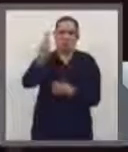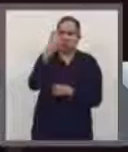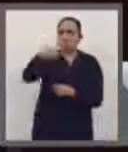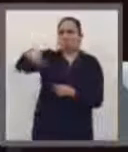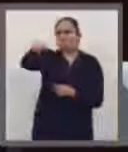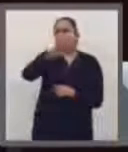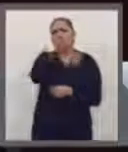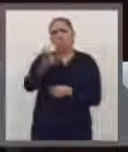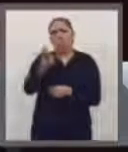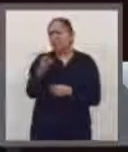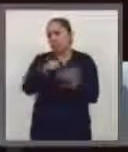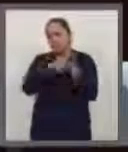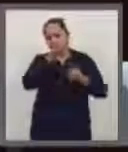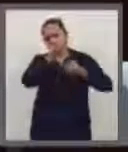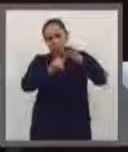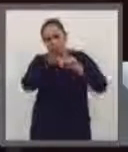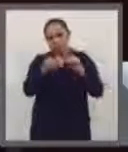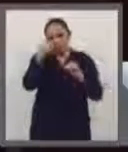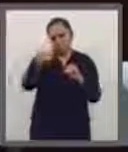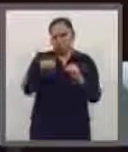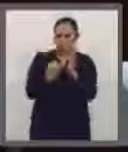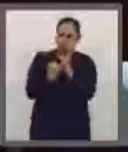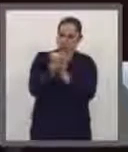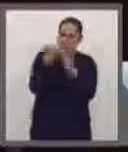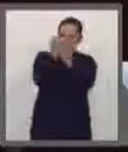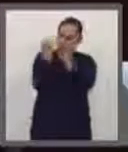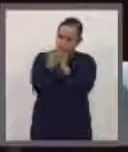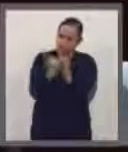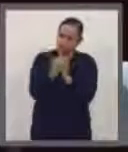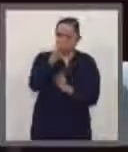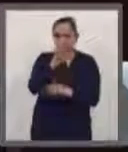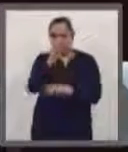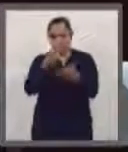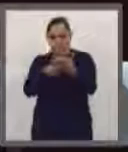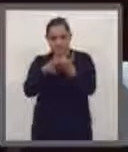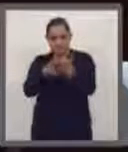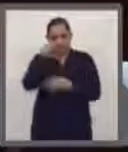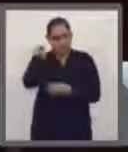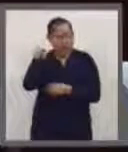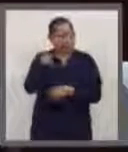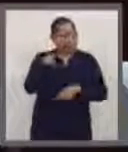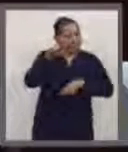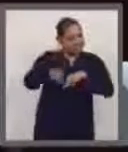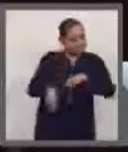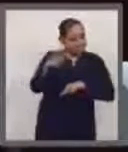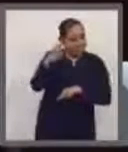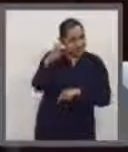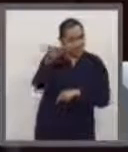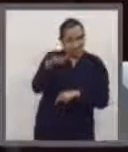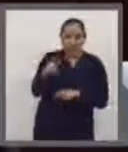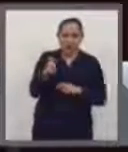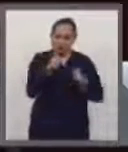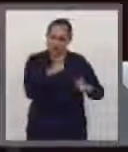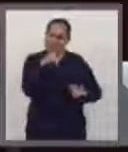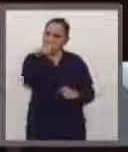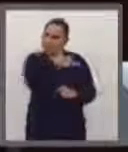revalidación de estudios, a fin de resguardar las facultades exclusivas que corresponden a